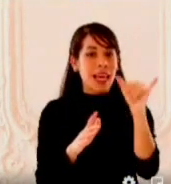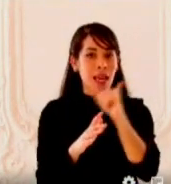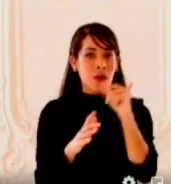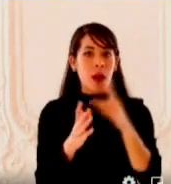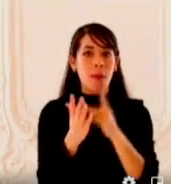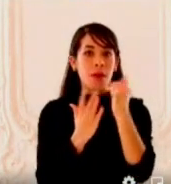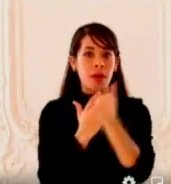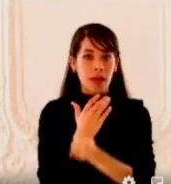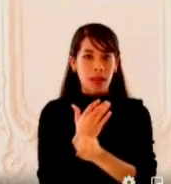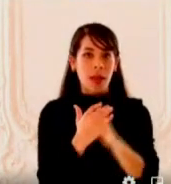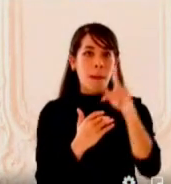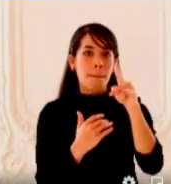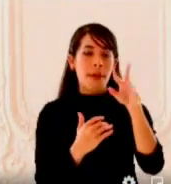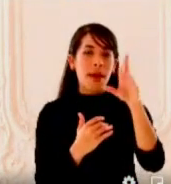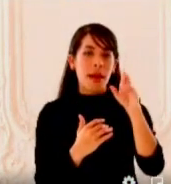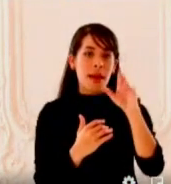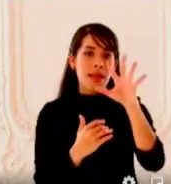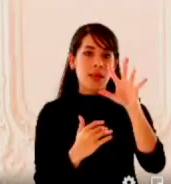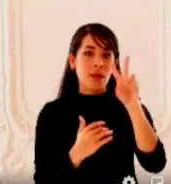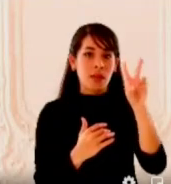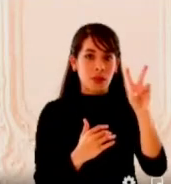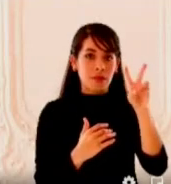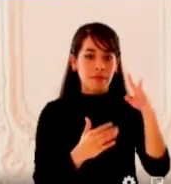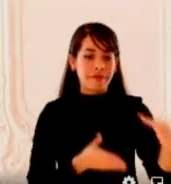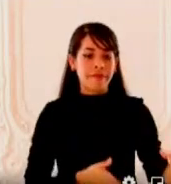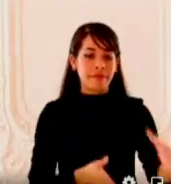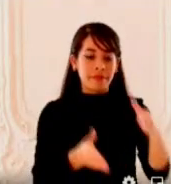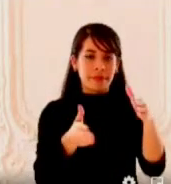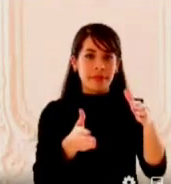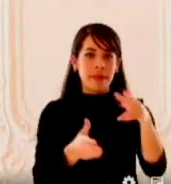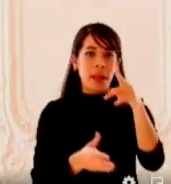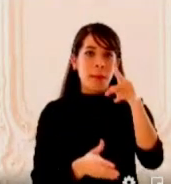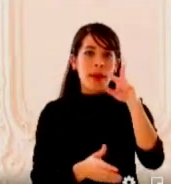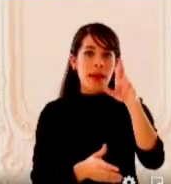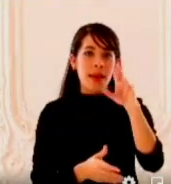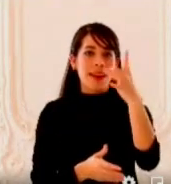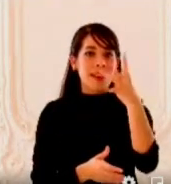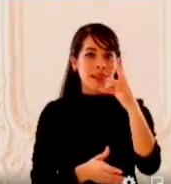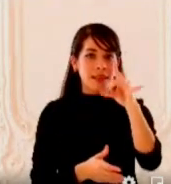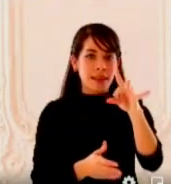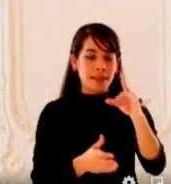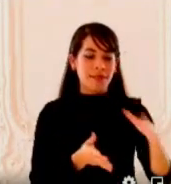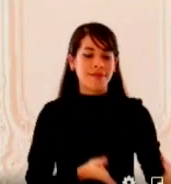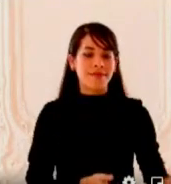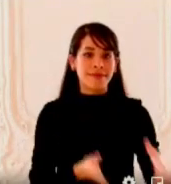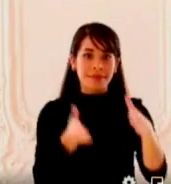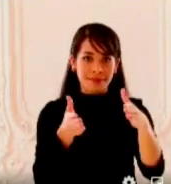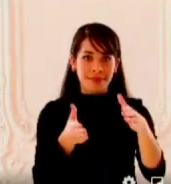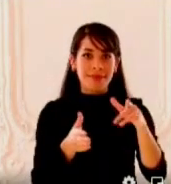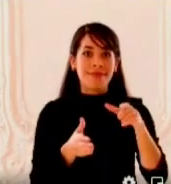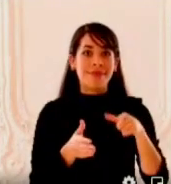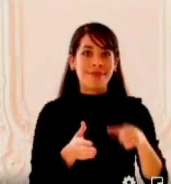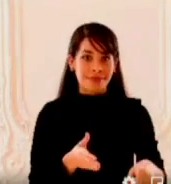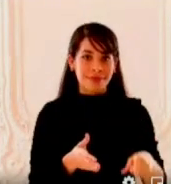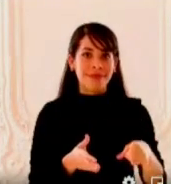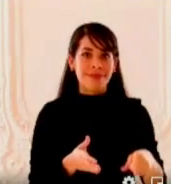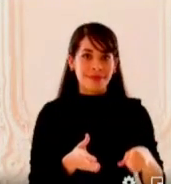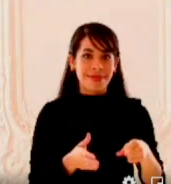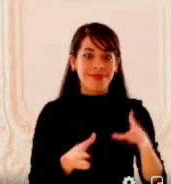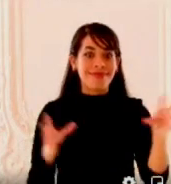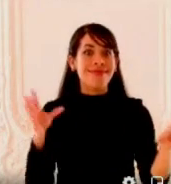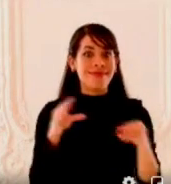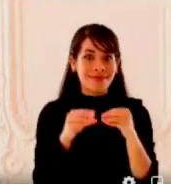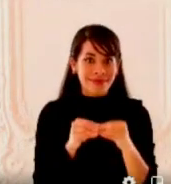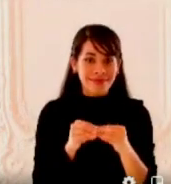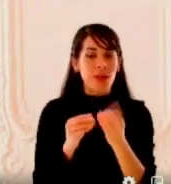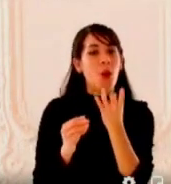la PR-52 y la PR-18, que es el proyecto de los carriles reversibles, ese proyecto incluye iluminación, incluimos